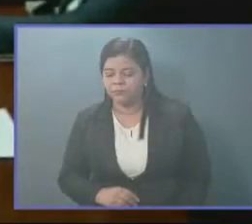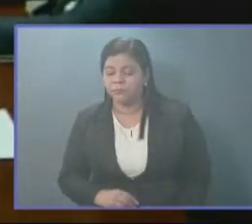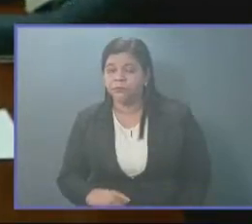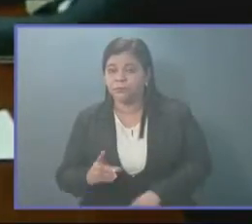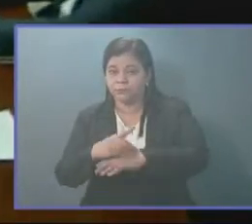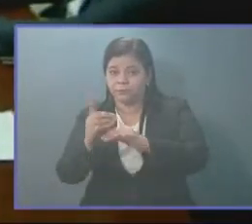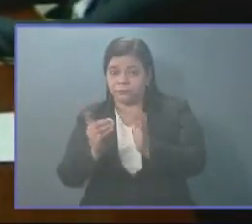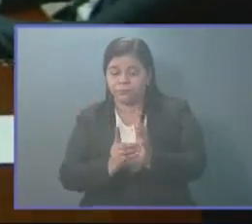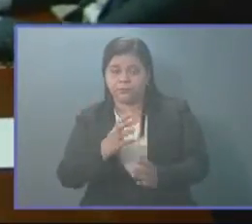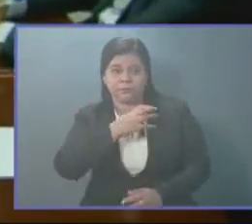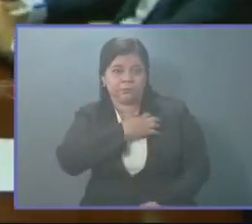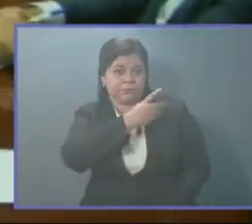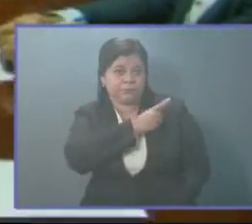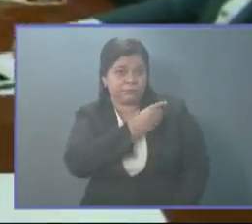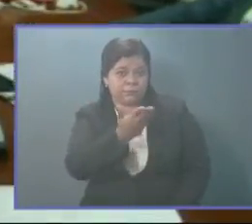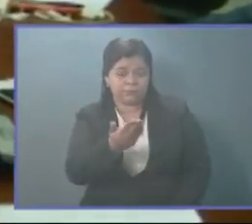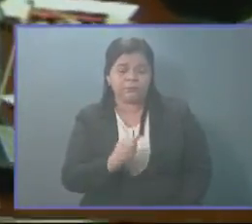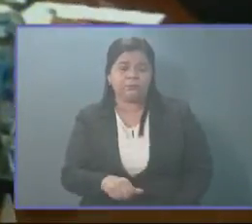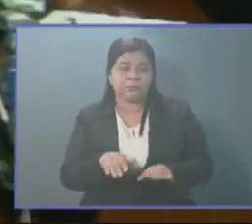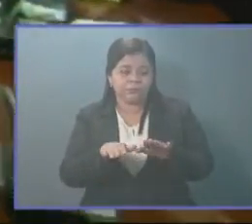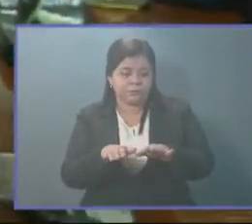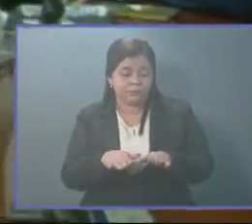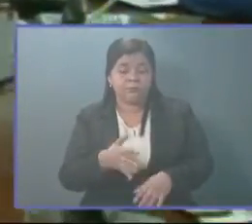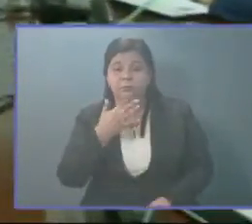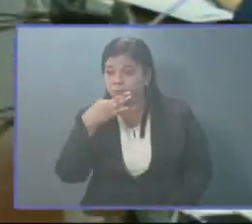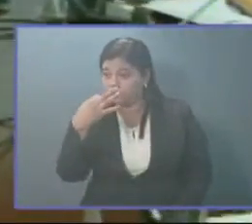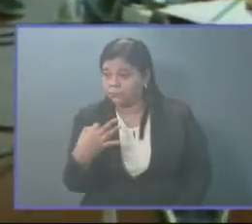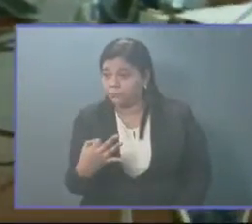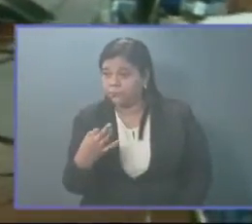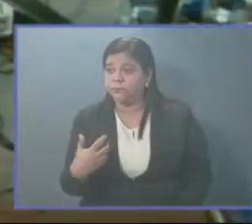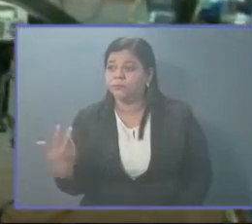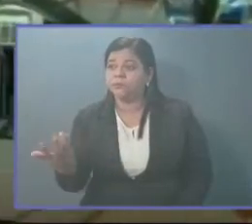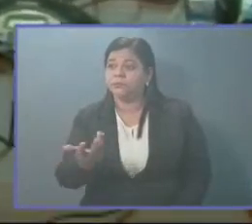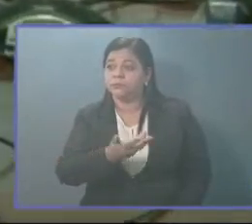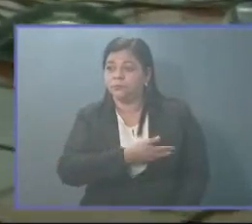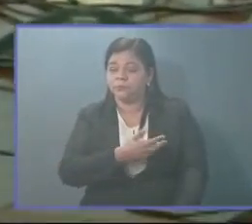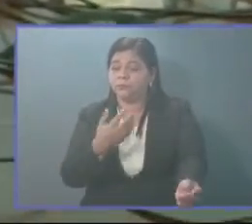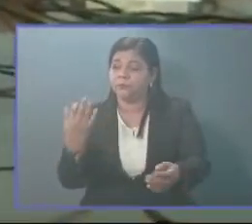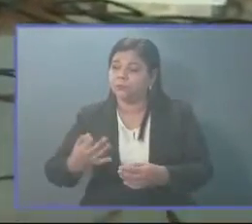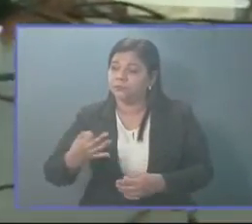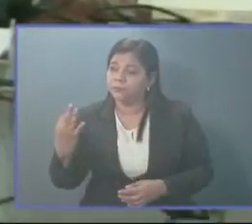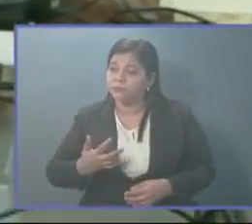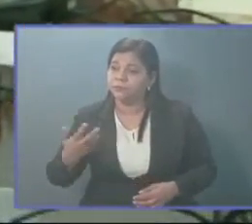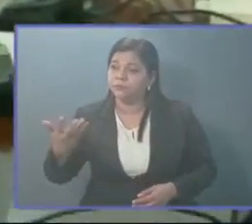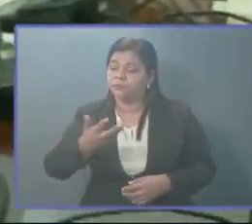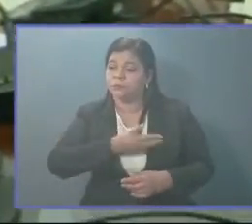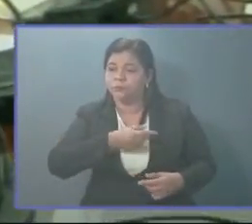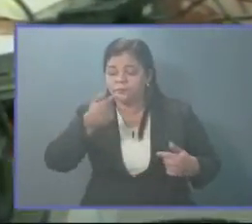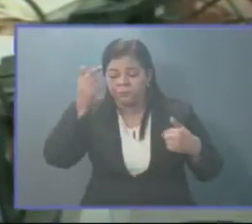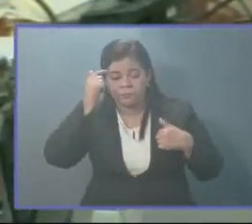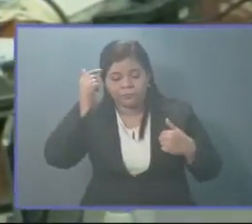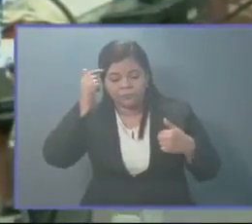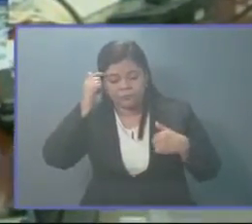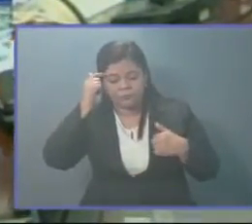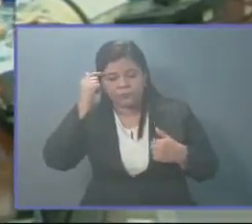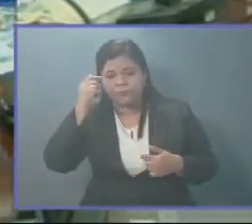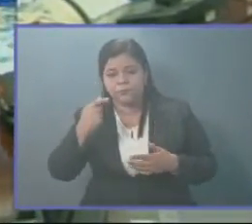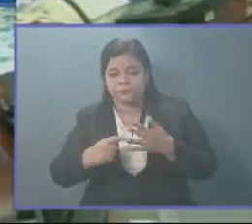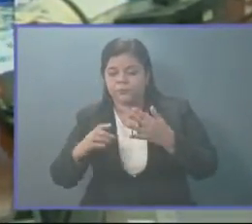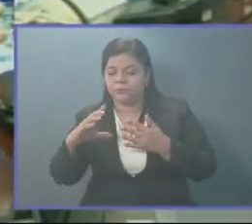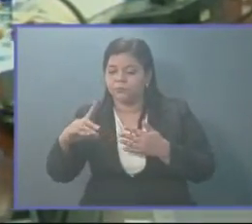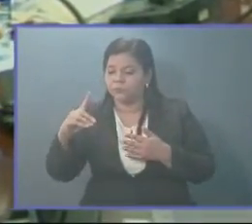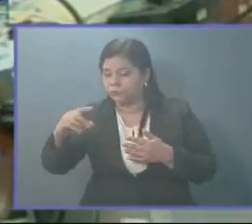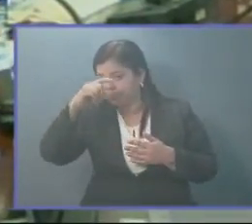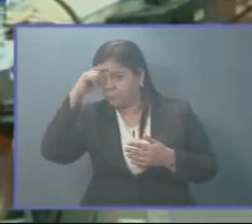David Reyes tiene la palabra. Gracias. Sí, miren, la verdad es que hay que tener conciencia de que un código